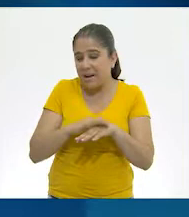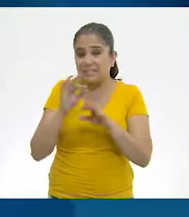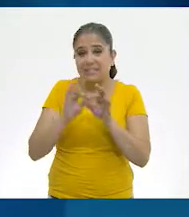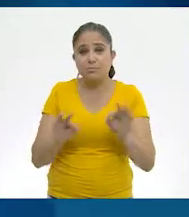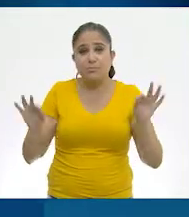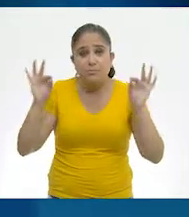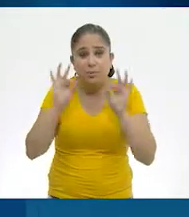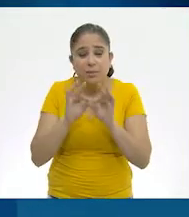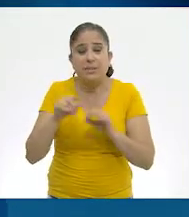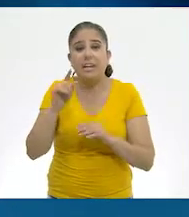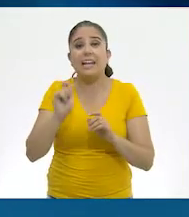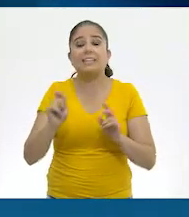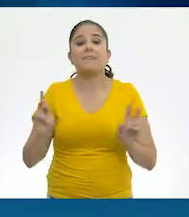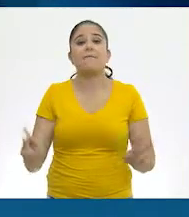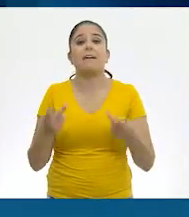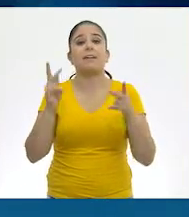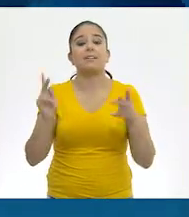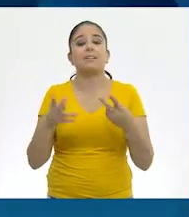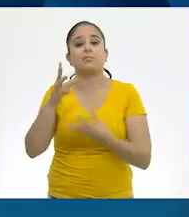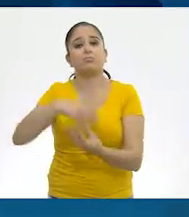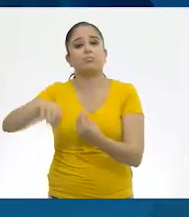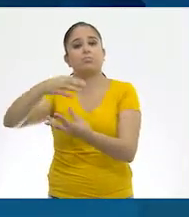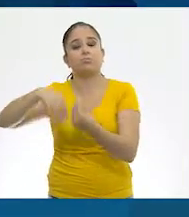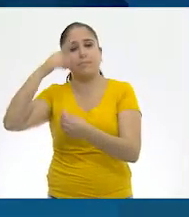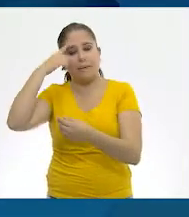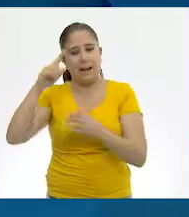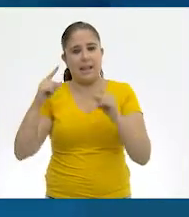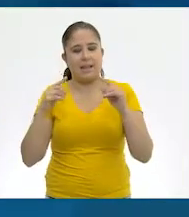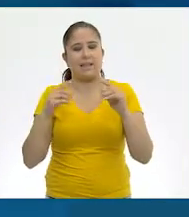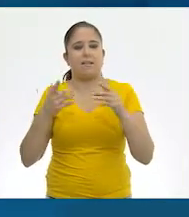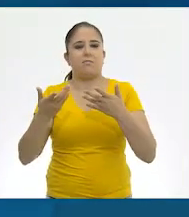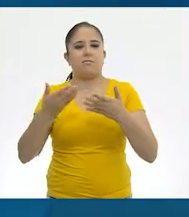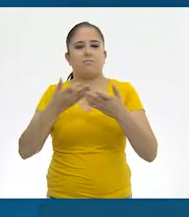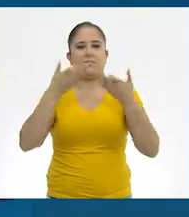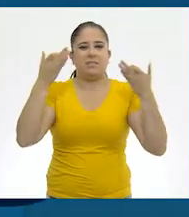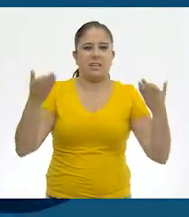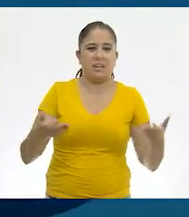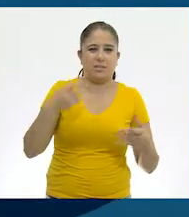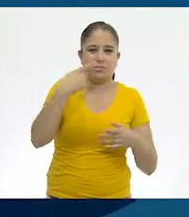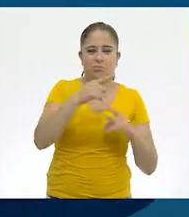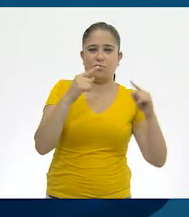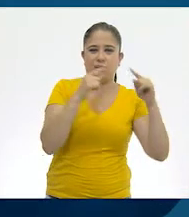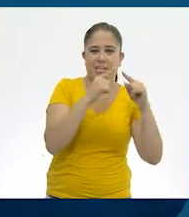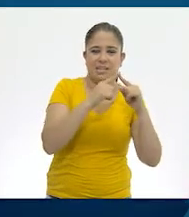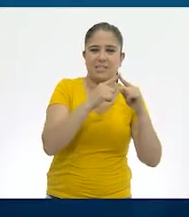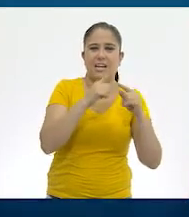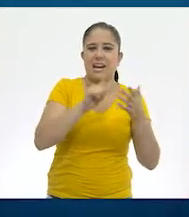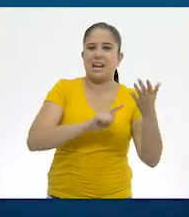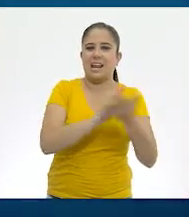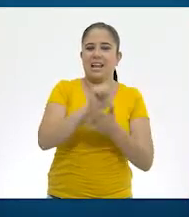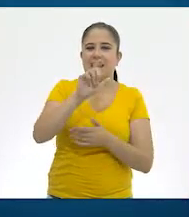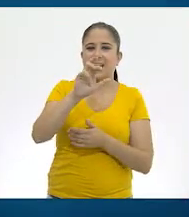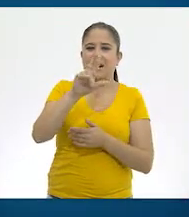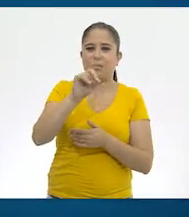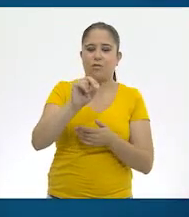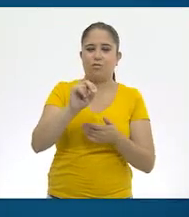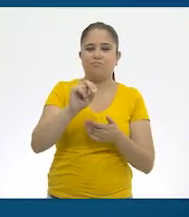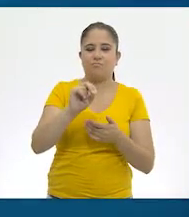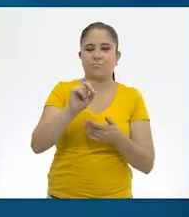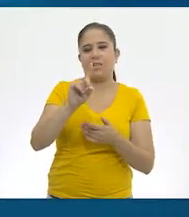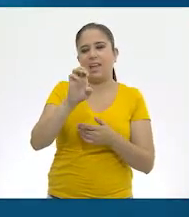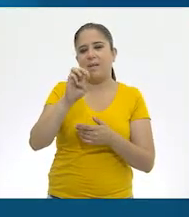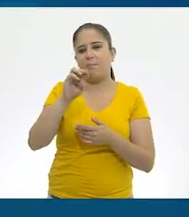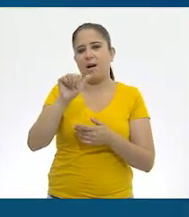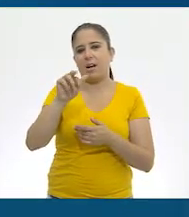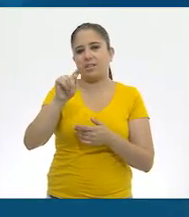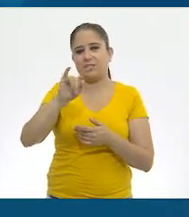fue la de vender y distribuir los terrenos, ¿no? Así es, la aplicación de la ley Lerdo, o la ley de desamortización.